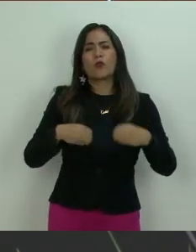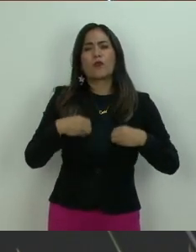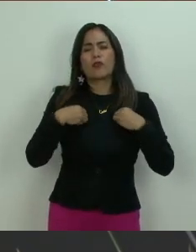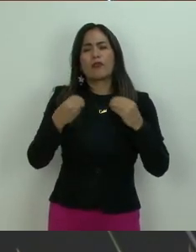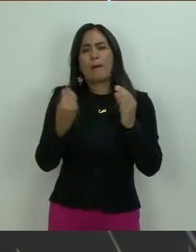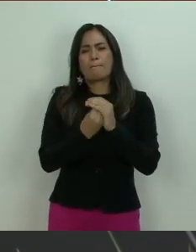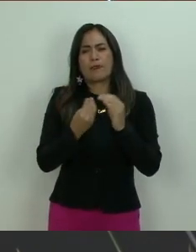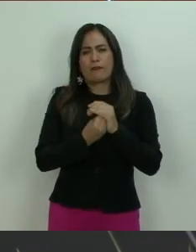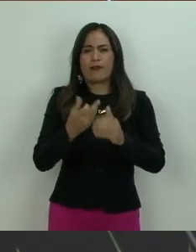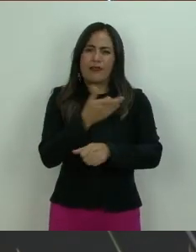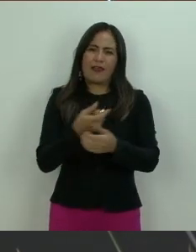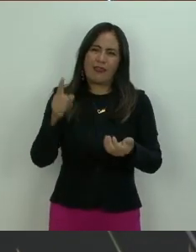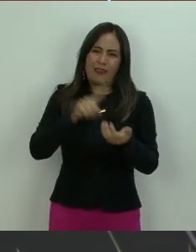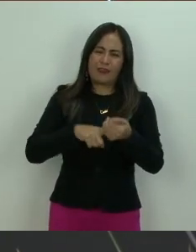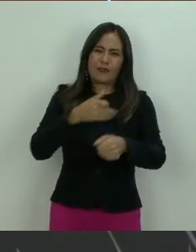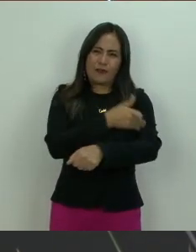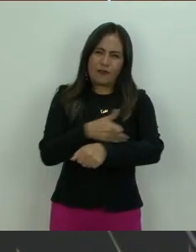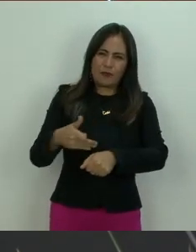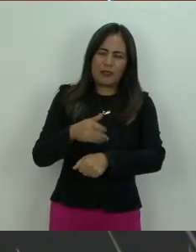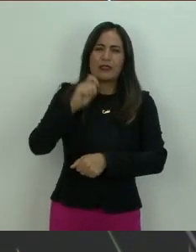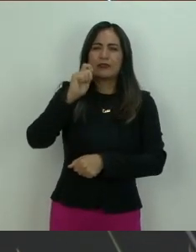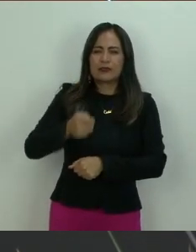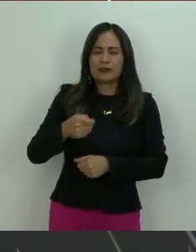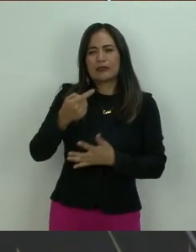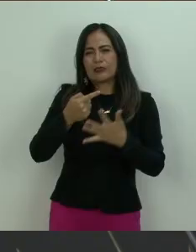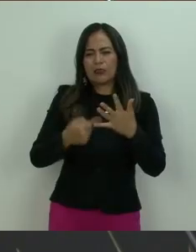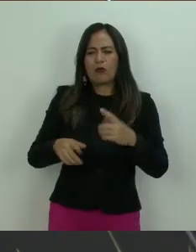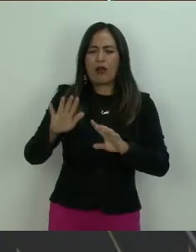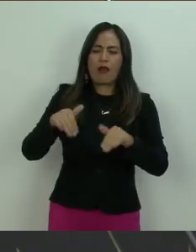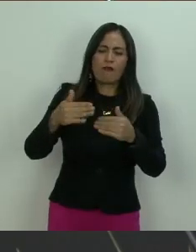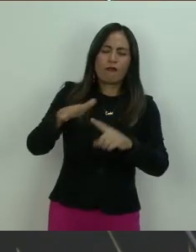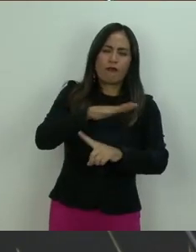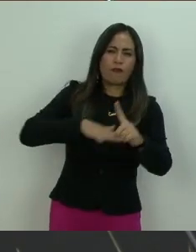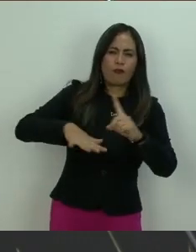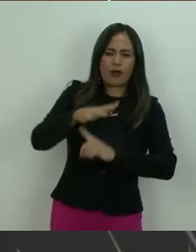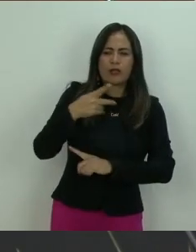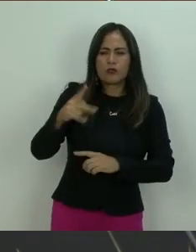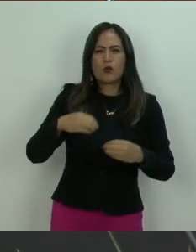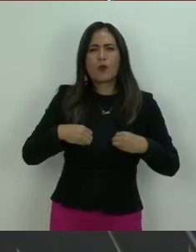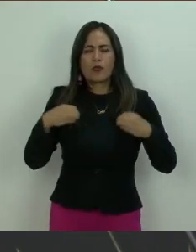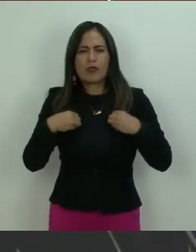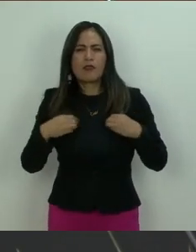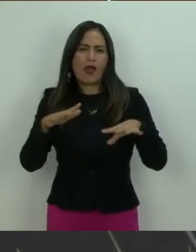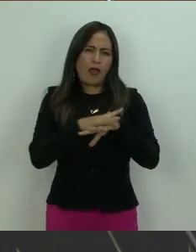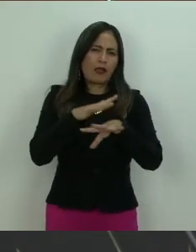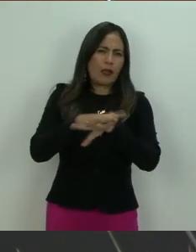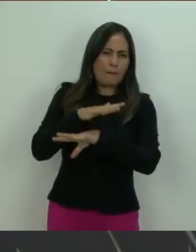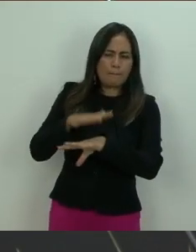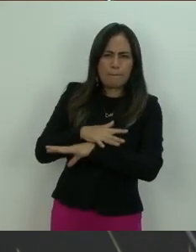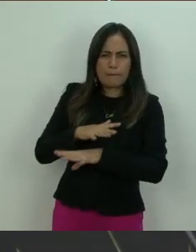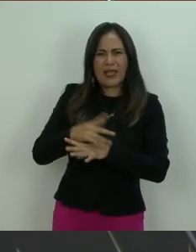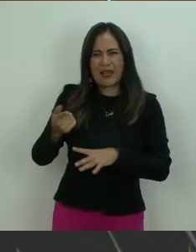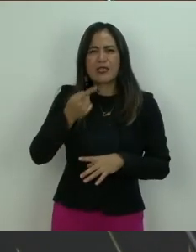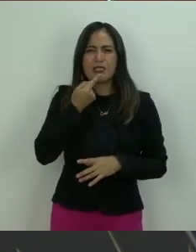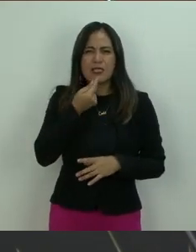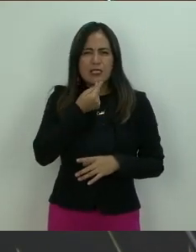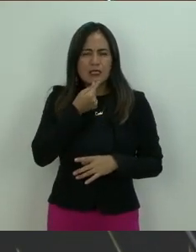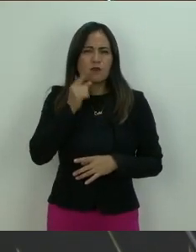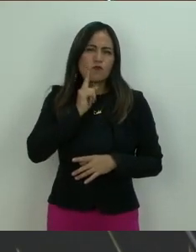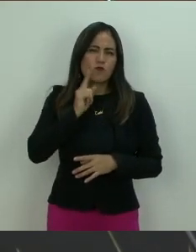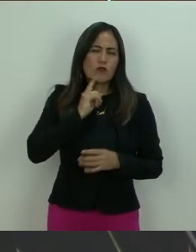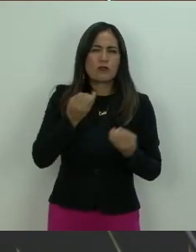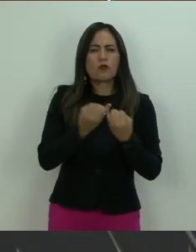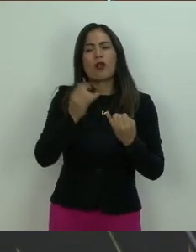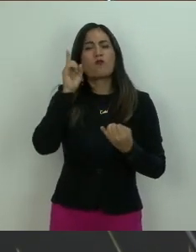ello supone un mejoramiento constante de las condiciones reales de vida que tienen niñas y mujeres indígenas y que ello implique poner un freno